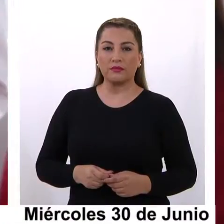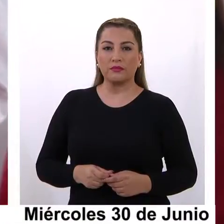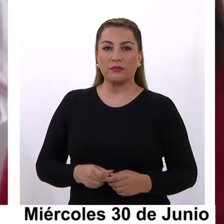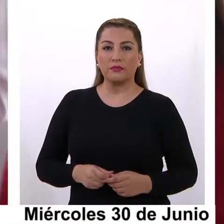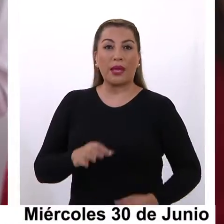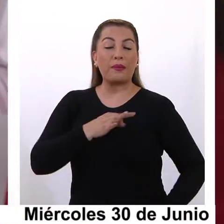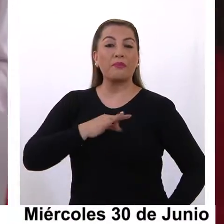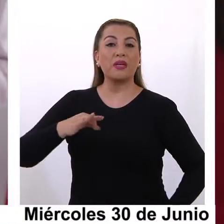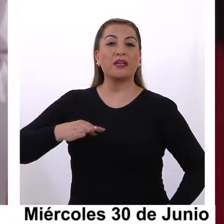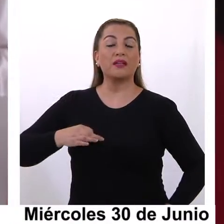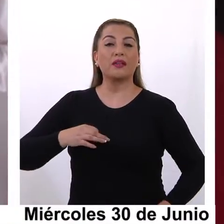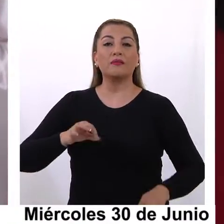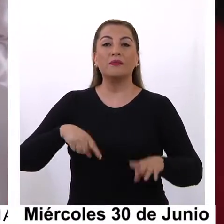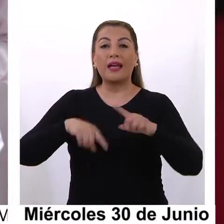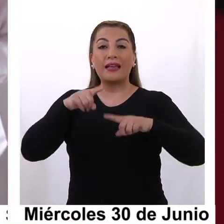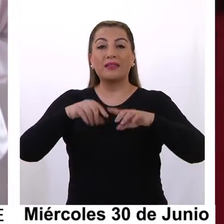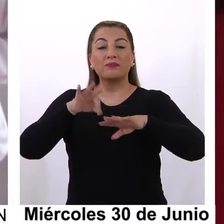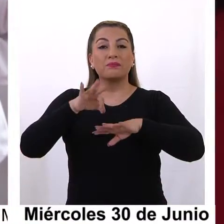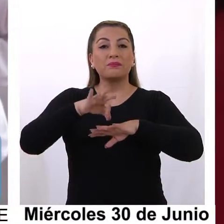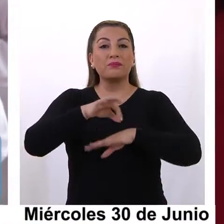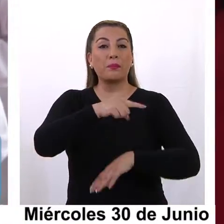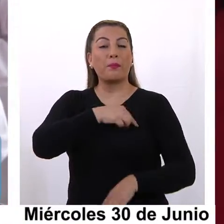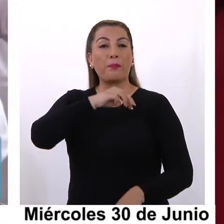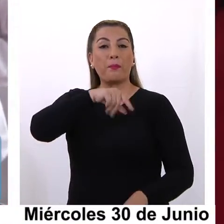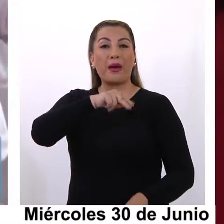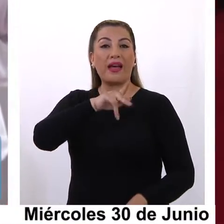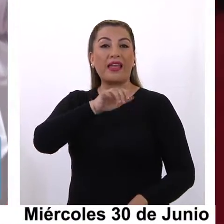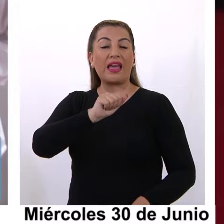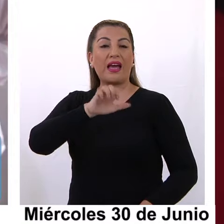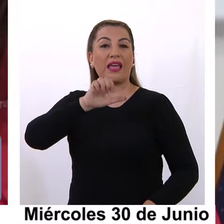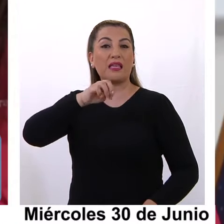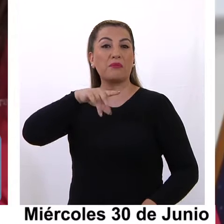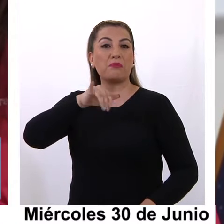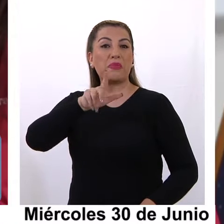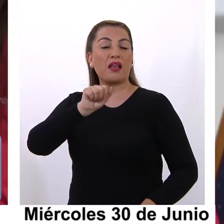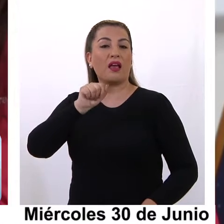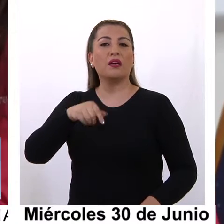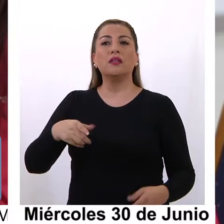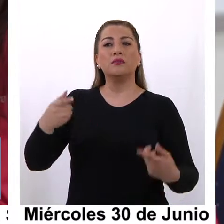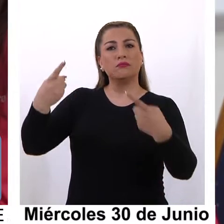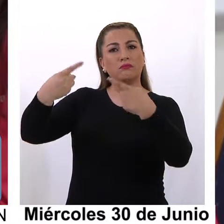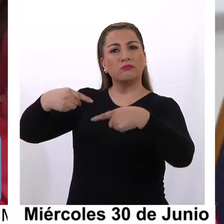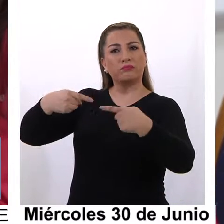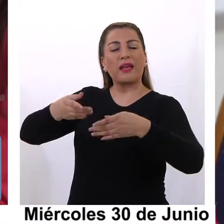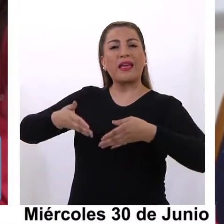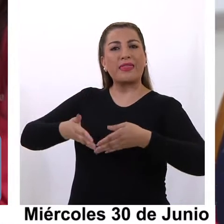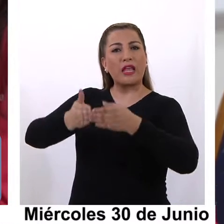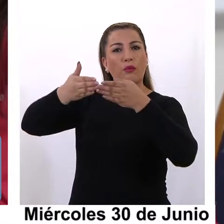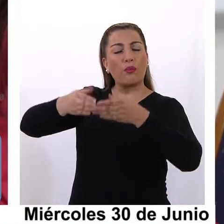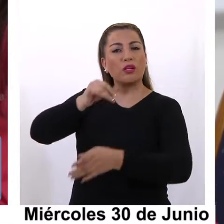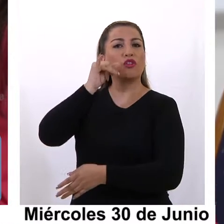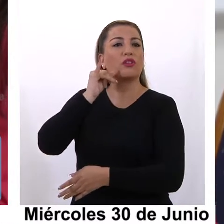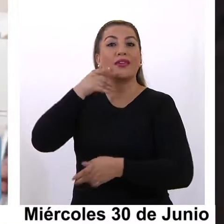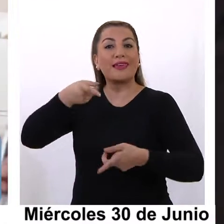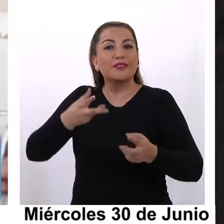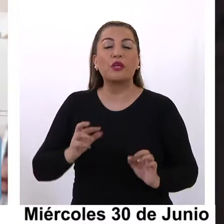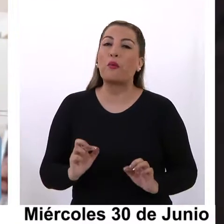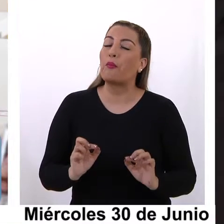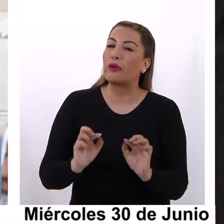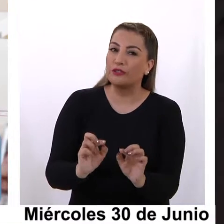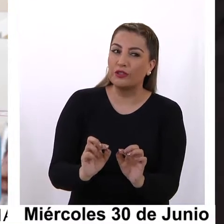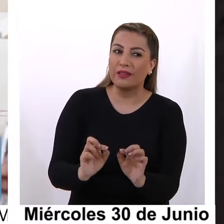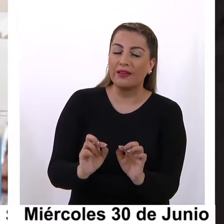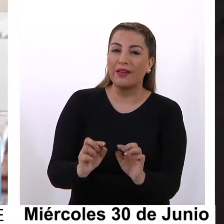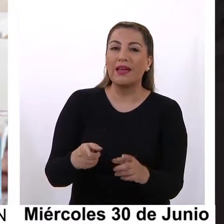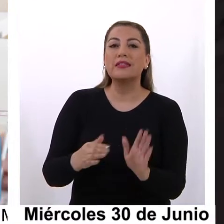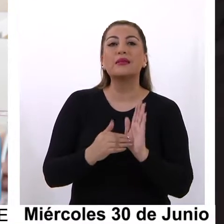La ministra de Agricultura, María Emilia Undurraga, visitó el control fronterizo del puerto de Iquique, oportunidad en la cual